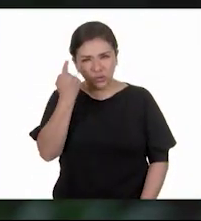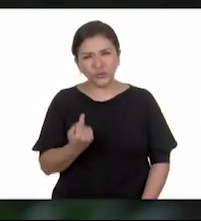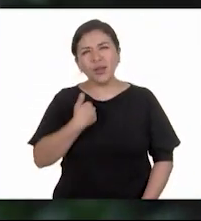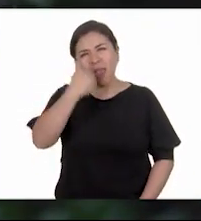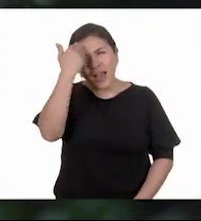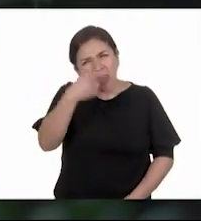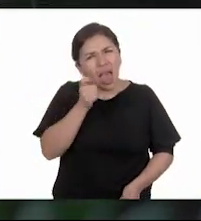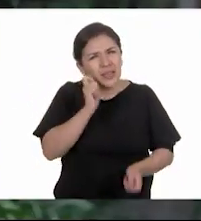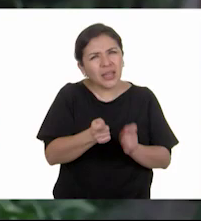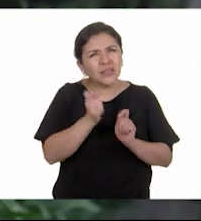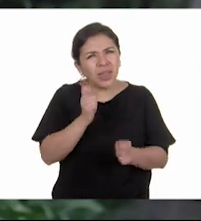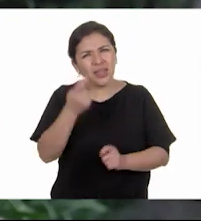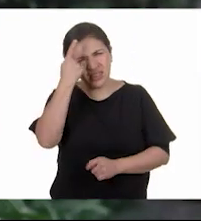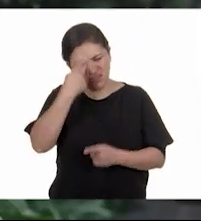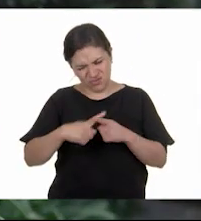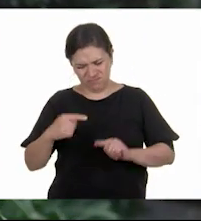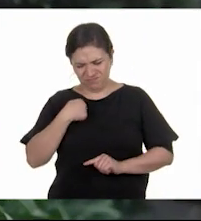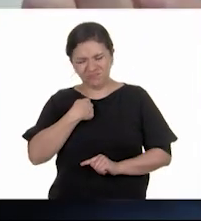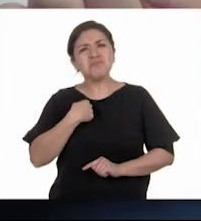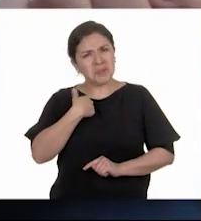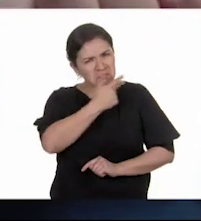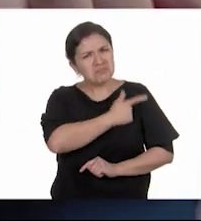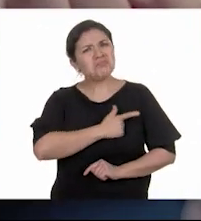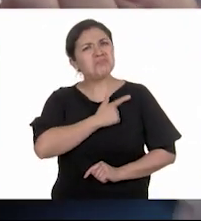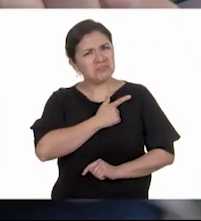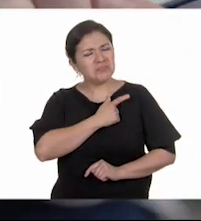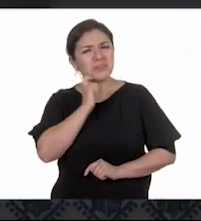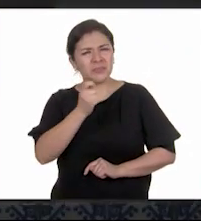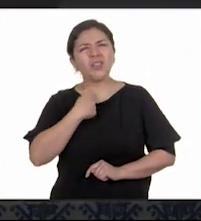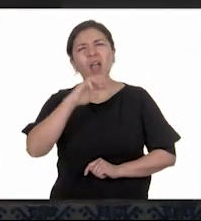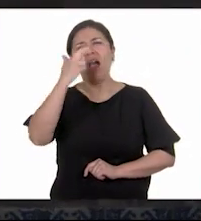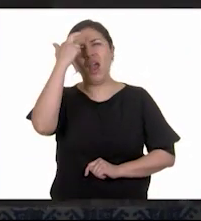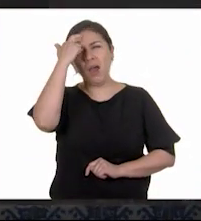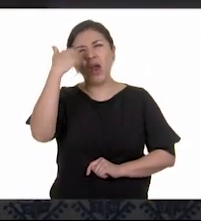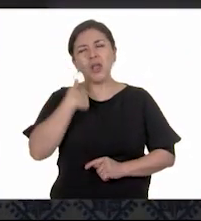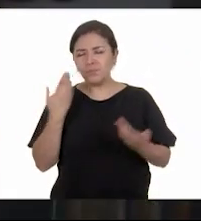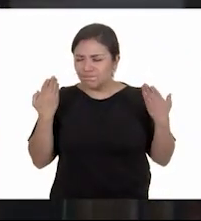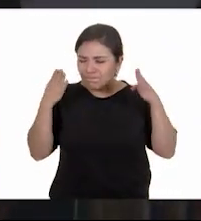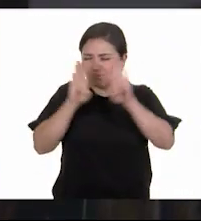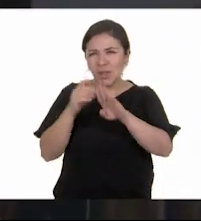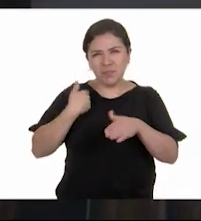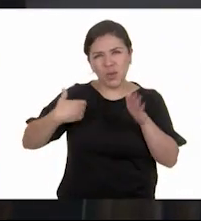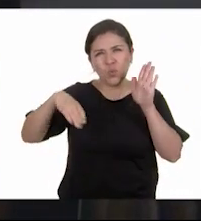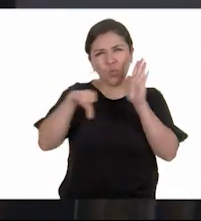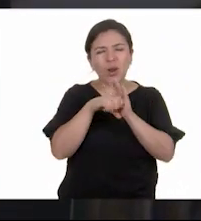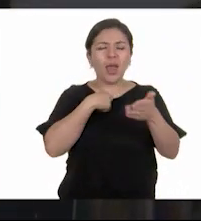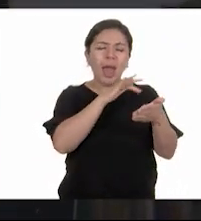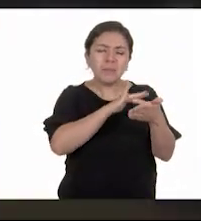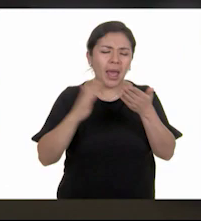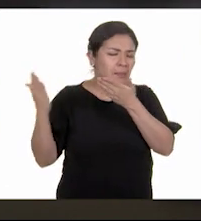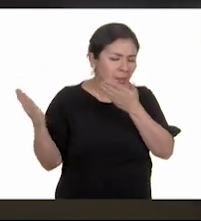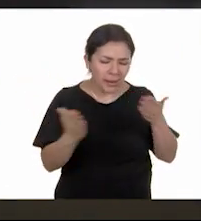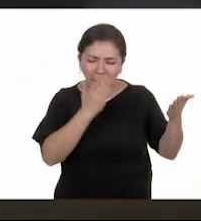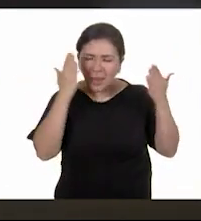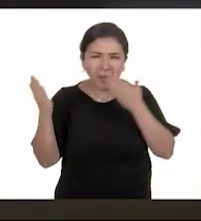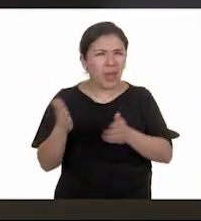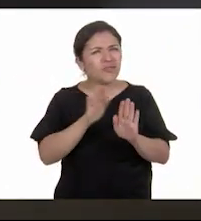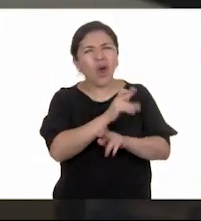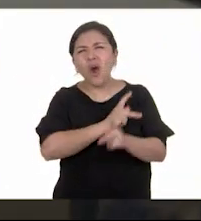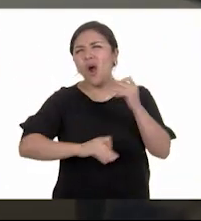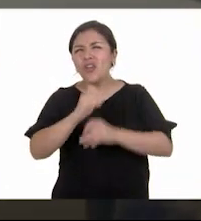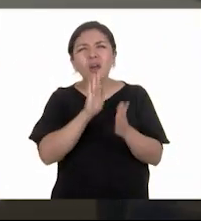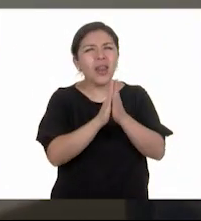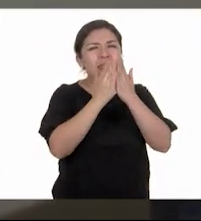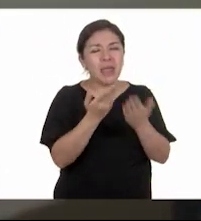Sabía que había algo diferente en mí que me encantaba. Me acuerdo cuando me encerraba en mi cuarto y leía todos los libros